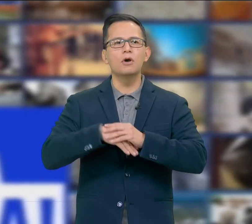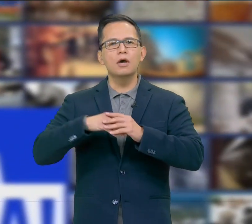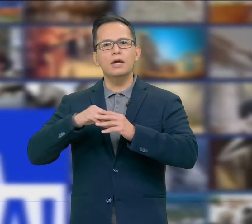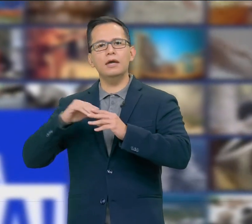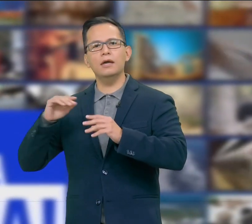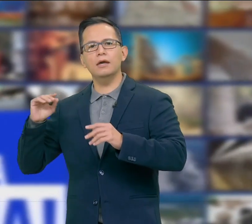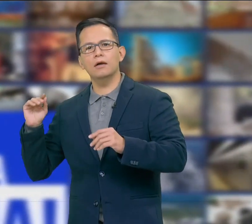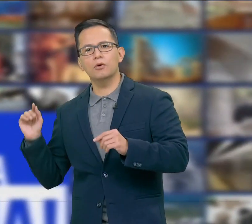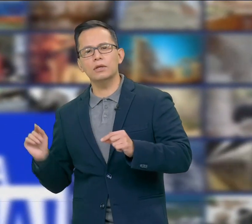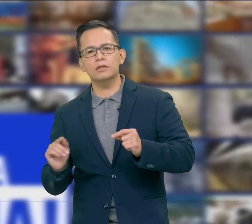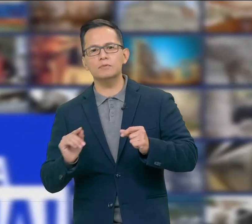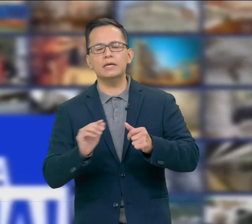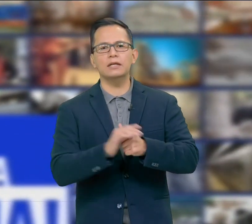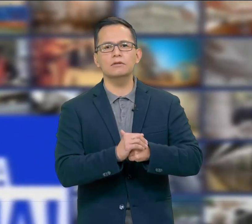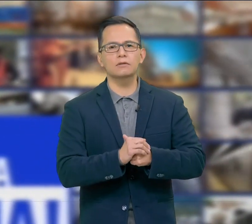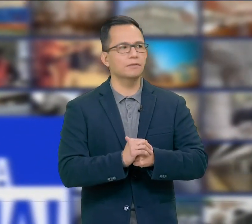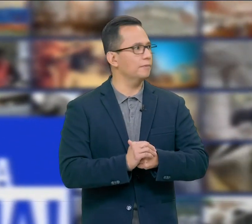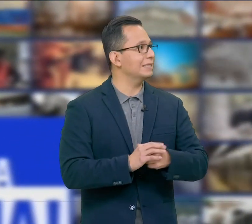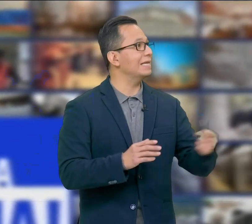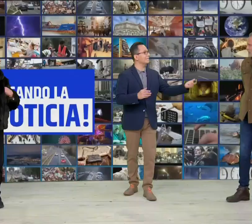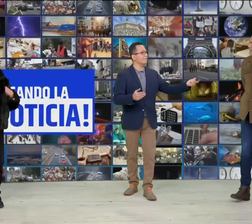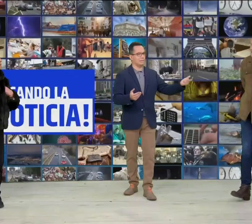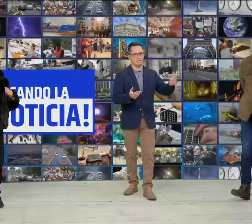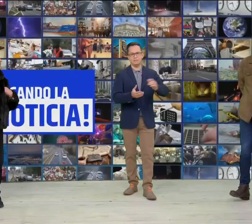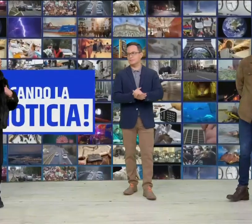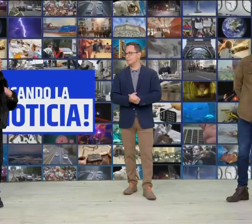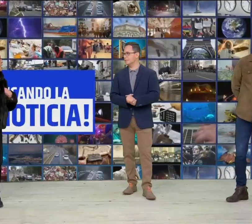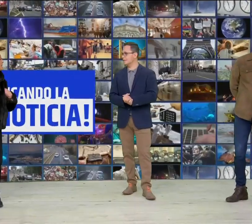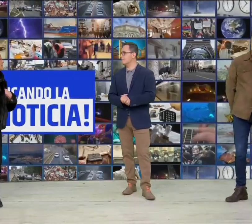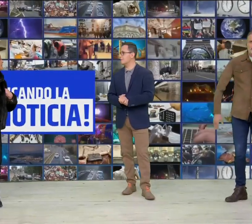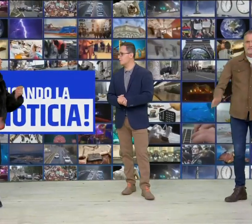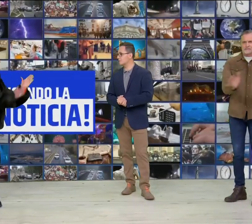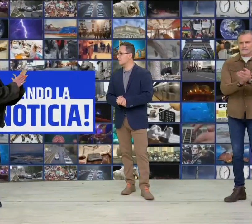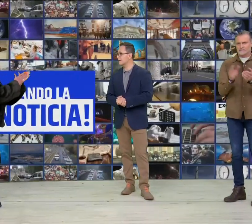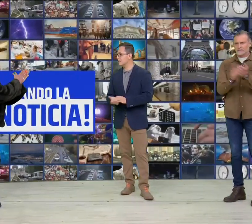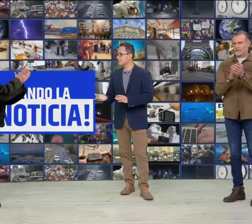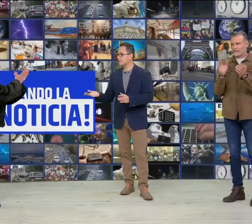encontrado... ¿cuántas, mi querido? Más de 60 personas. 60 personas. 60